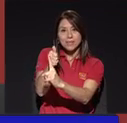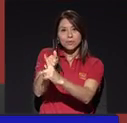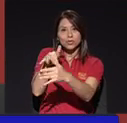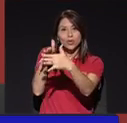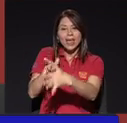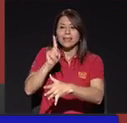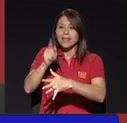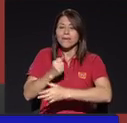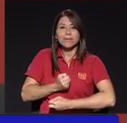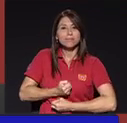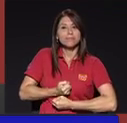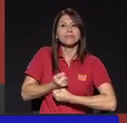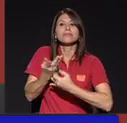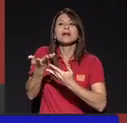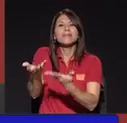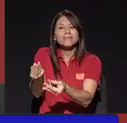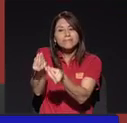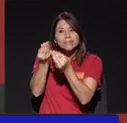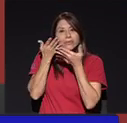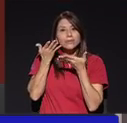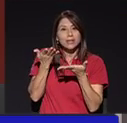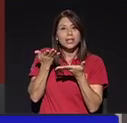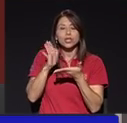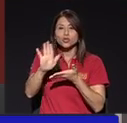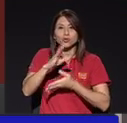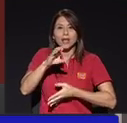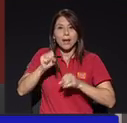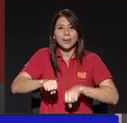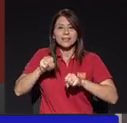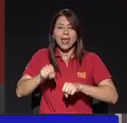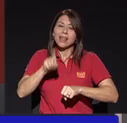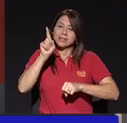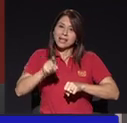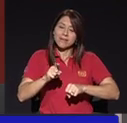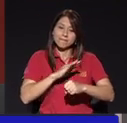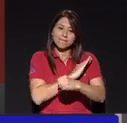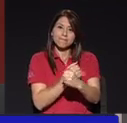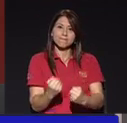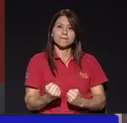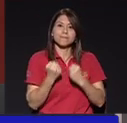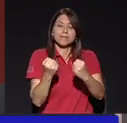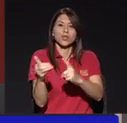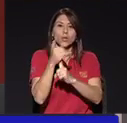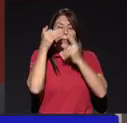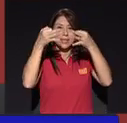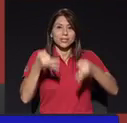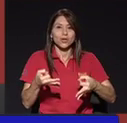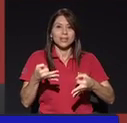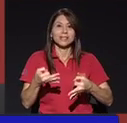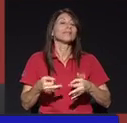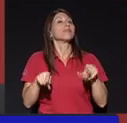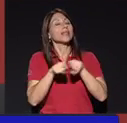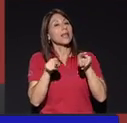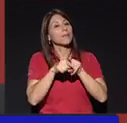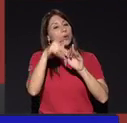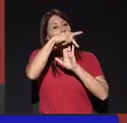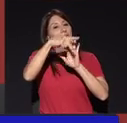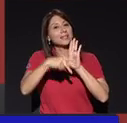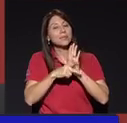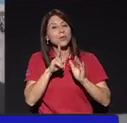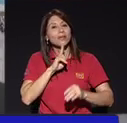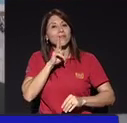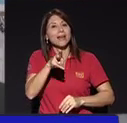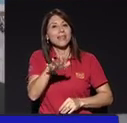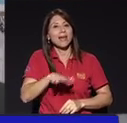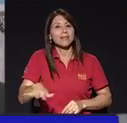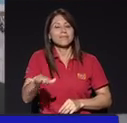voz del estudiante, desde una potenciación de sus capacidades y de una toma de decisiones. Y de un principio de realidad. Y de un